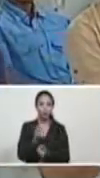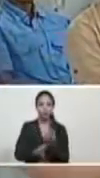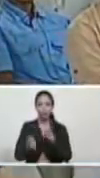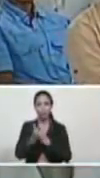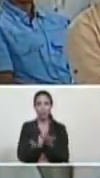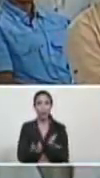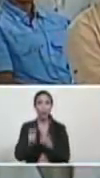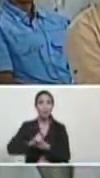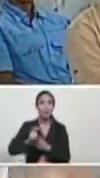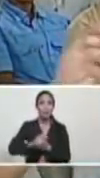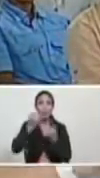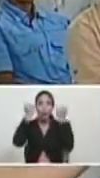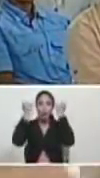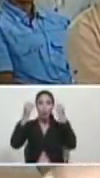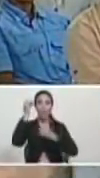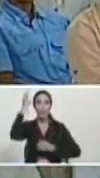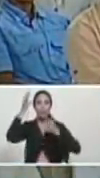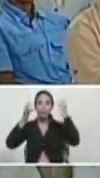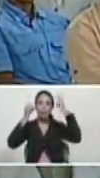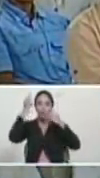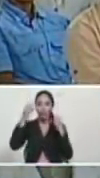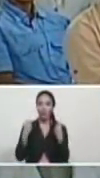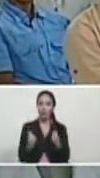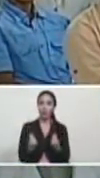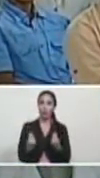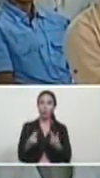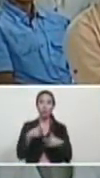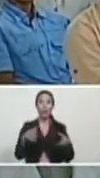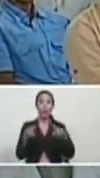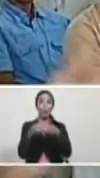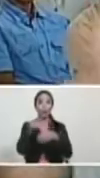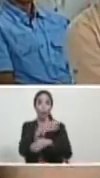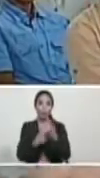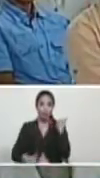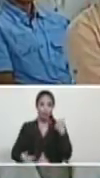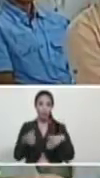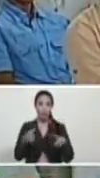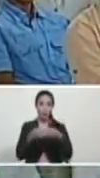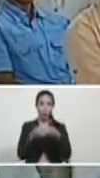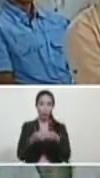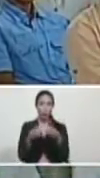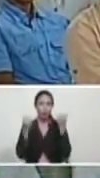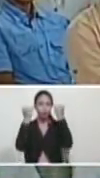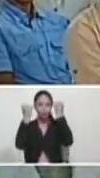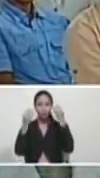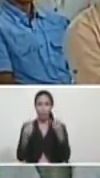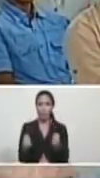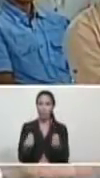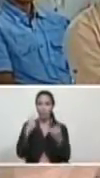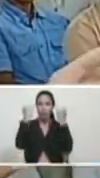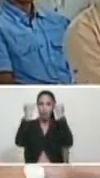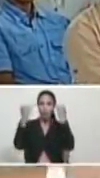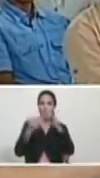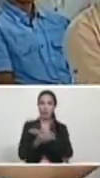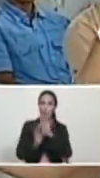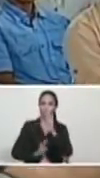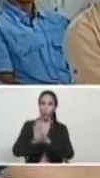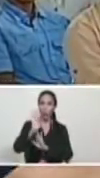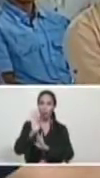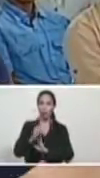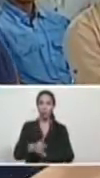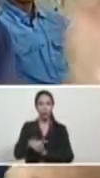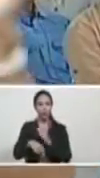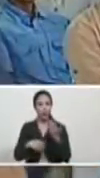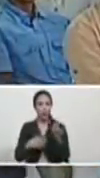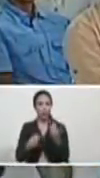pero también de innovación. Allí el Consejo Presidencial tiene mucho que hacer, igual con los equipos de laboratorio. De manera que aquí están